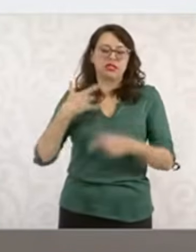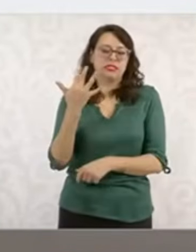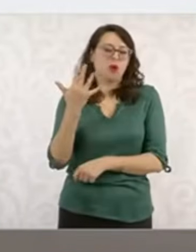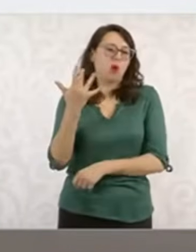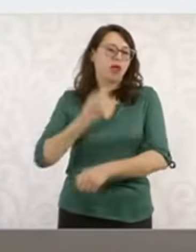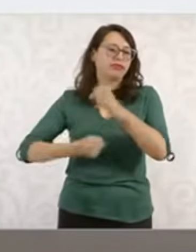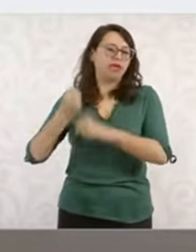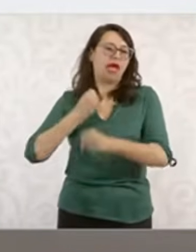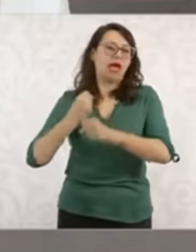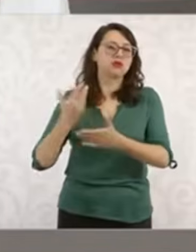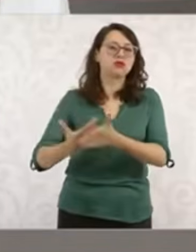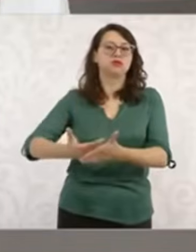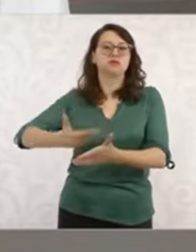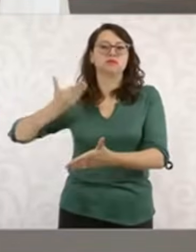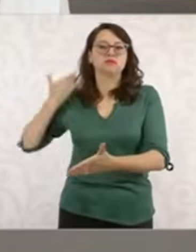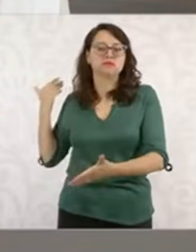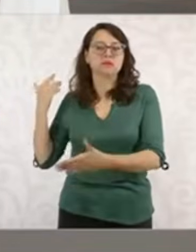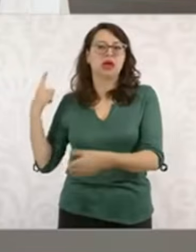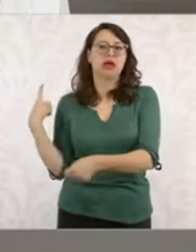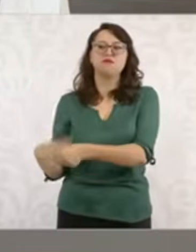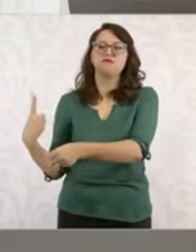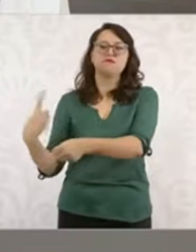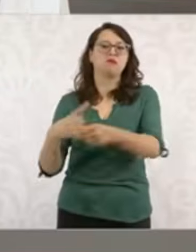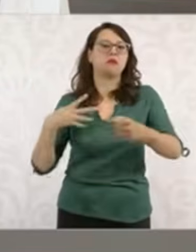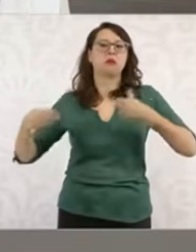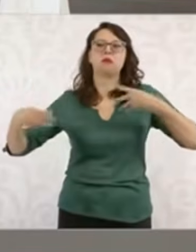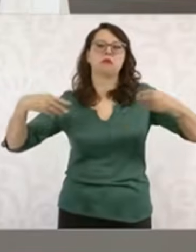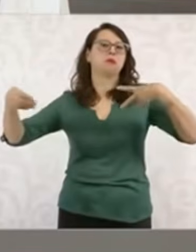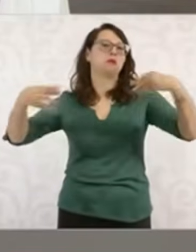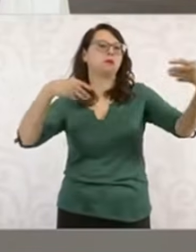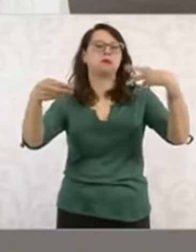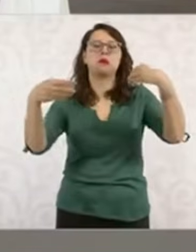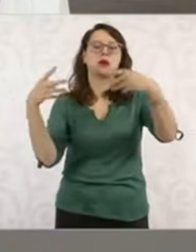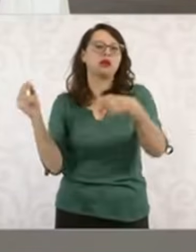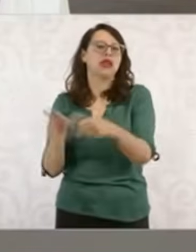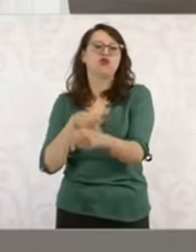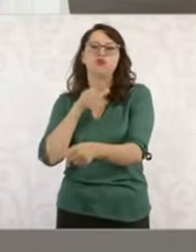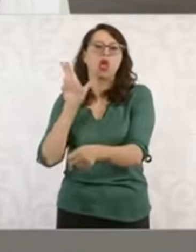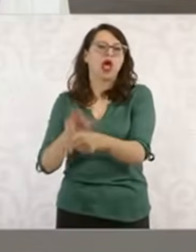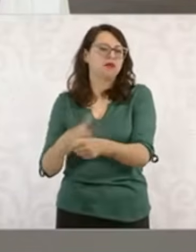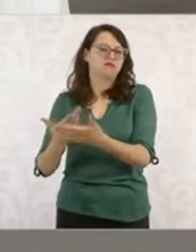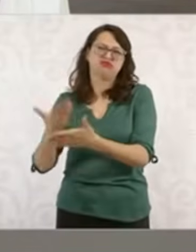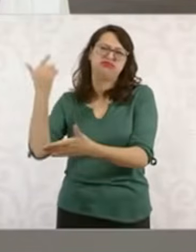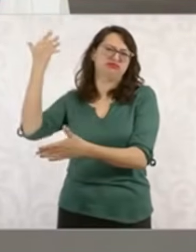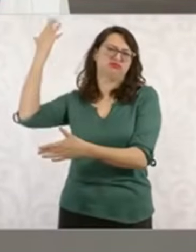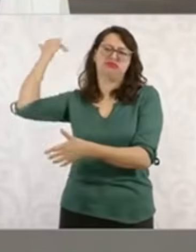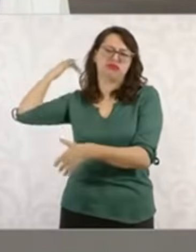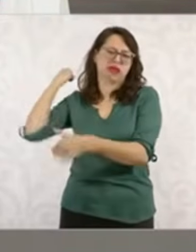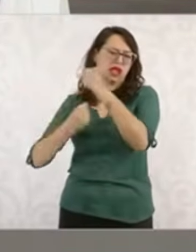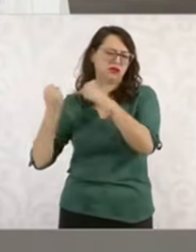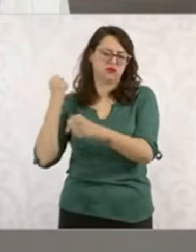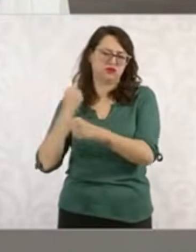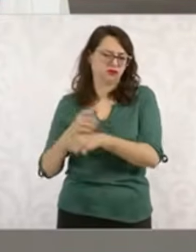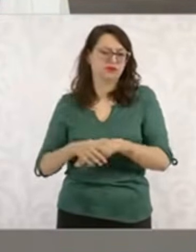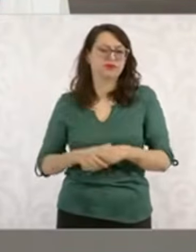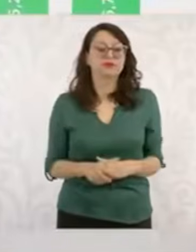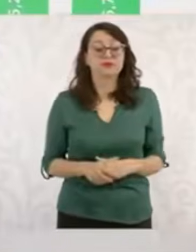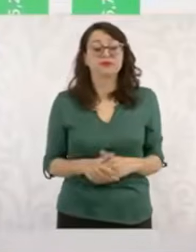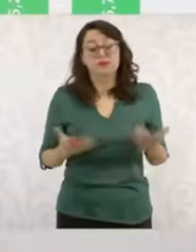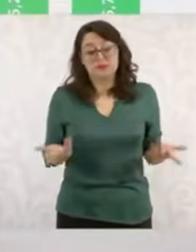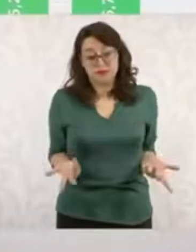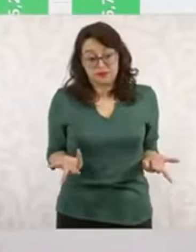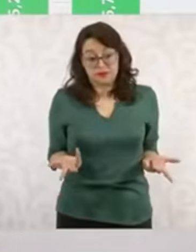el virus está circulando más. Ahora, una cosa importante, desde el 2021, para evitar